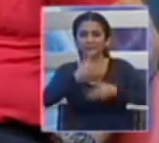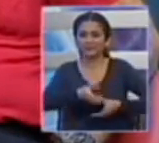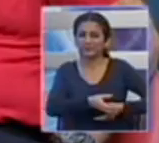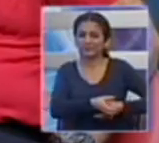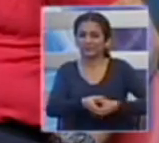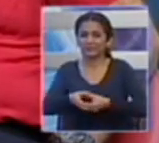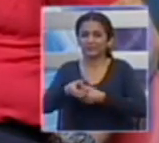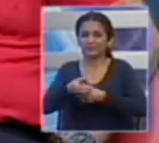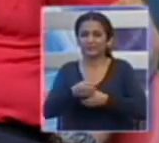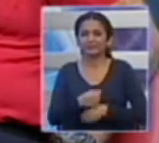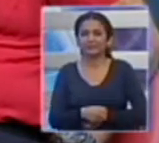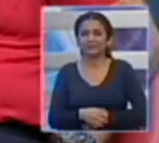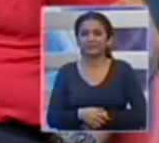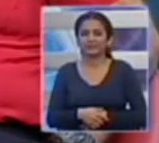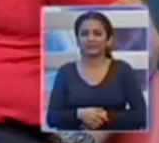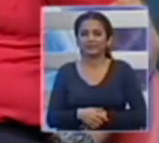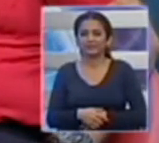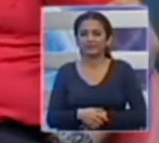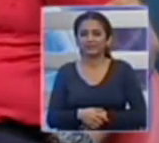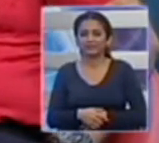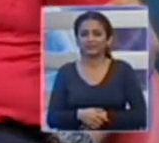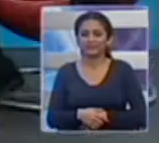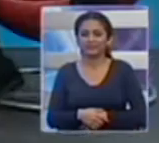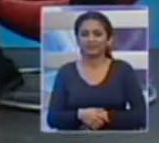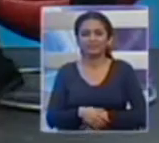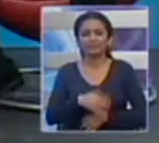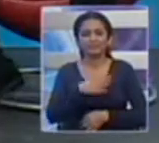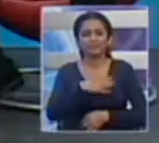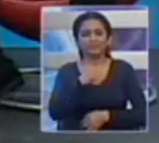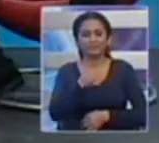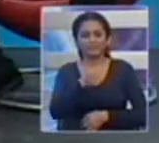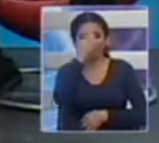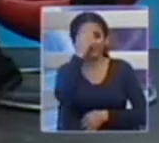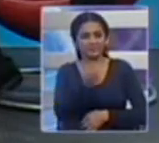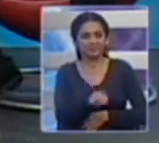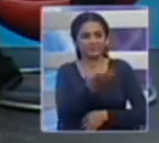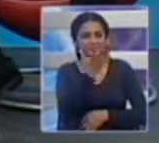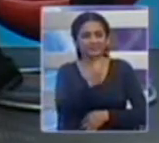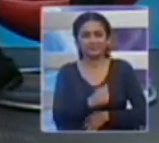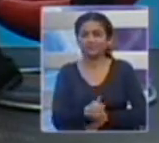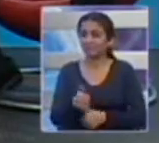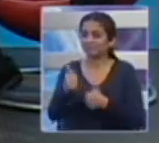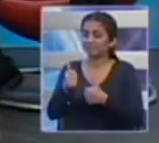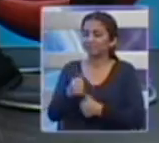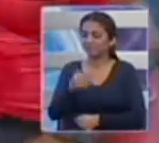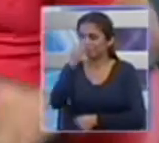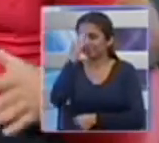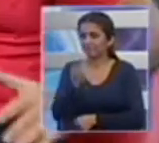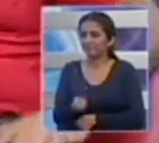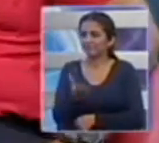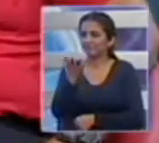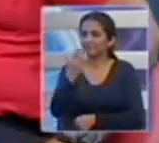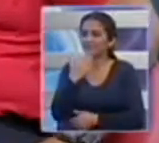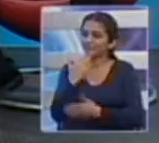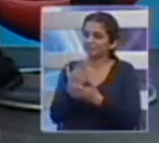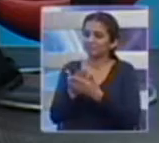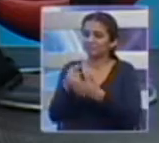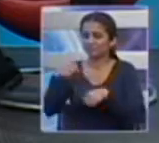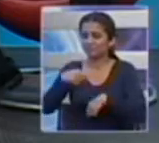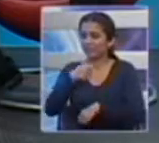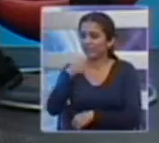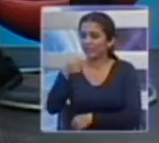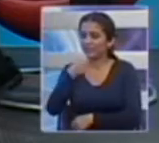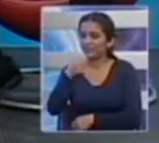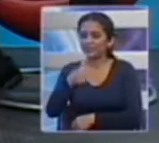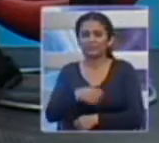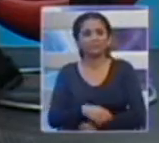a quien quiero agradecerle por acompañarnos esta hora de la mañana. ¿Cómo le va, mayor? Buenos días. ¿Cómo está? Buenos días. Gracias a usted por el espacio para poder dirigirnos. Bienvenido,